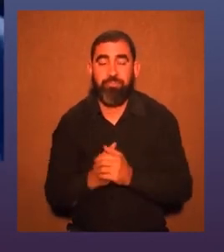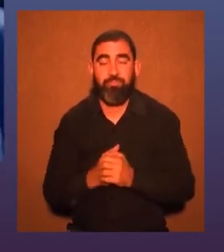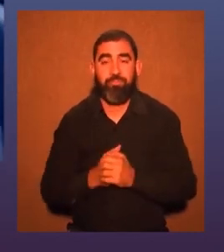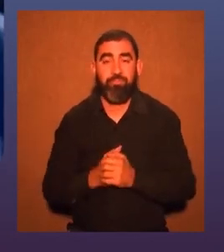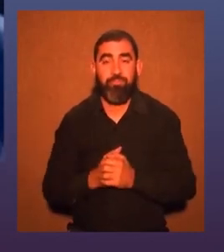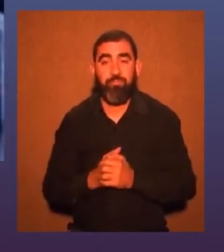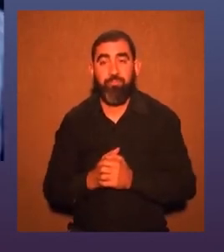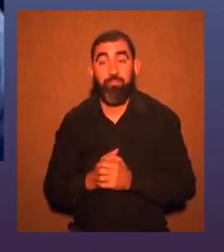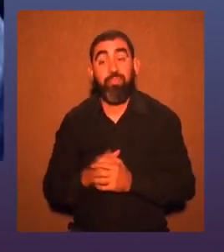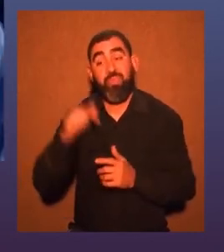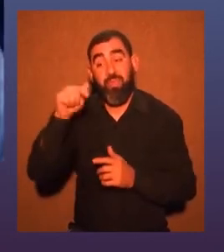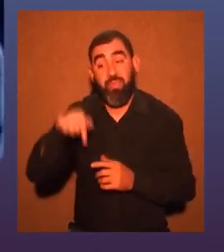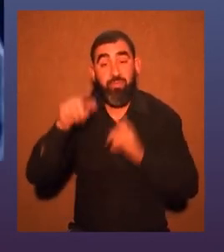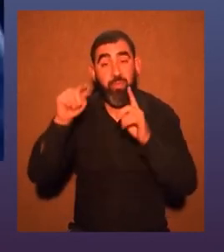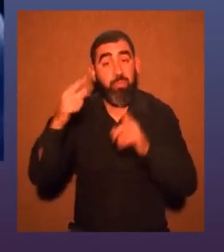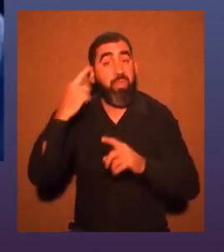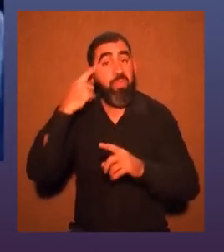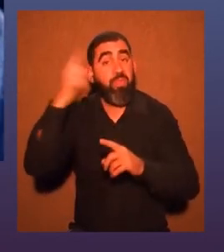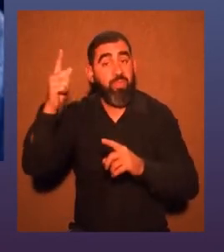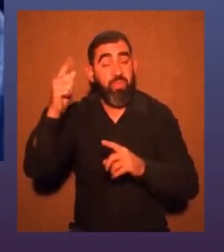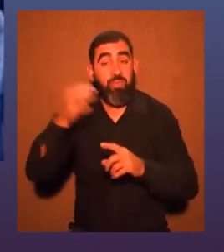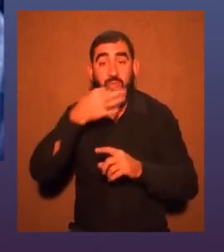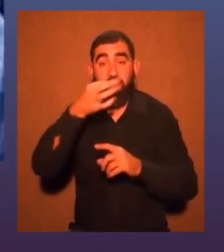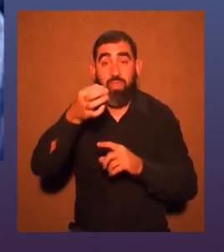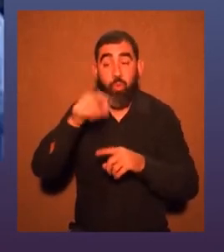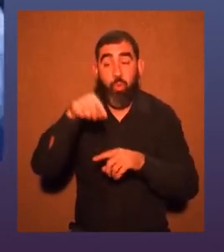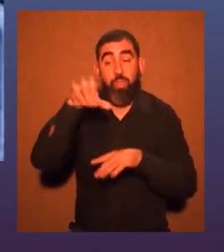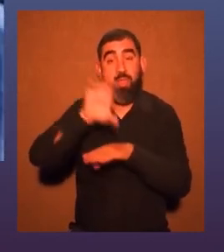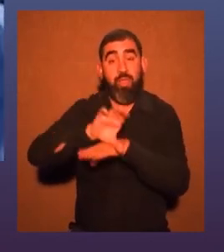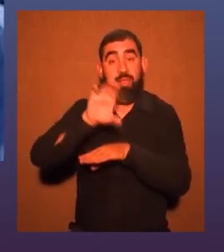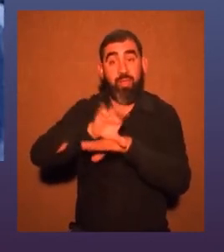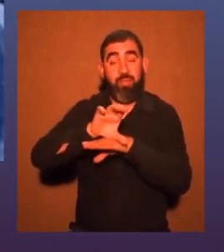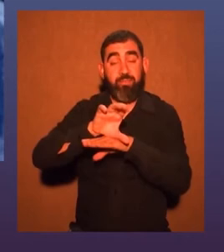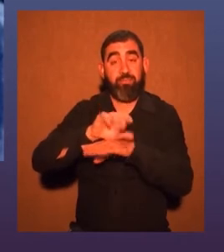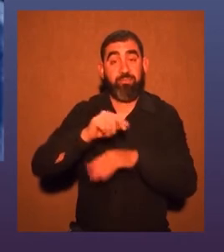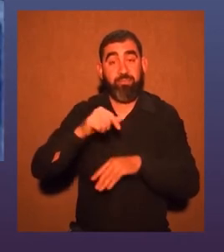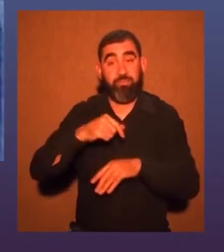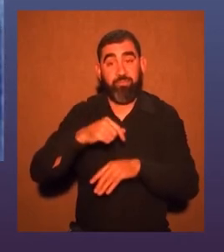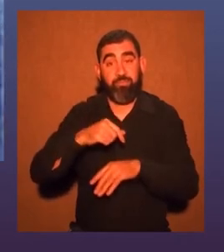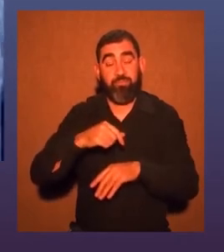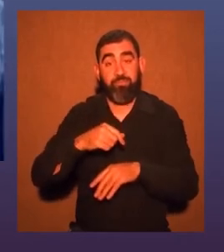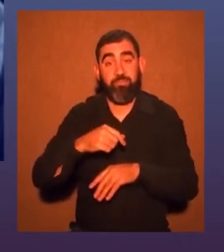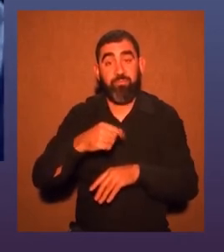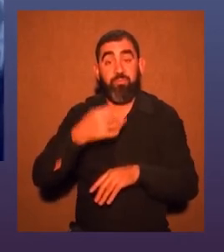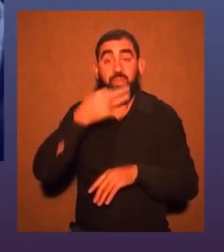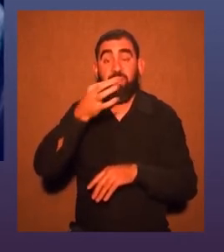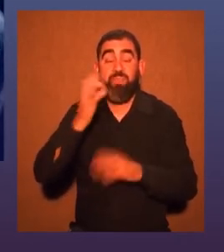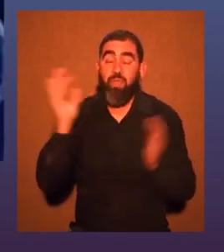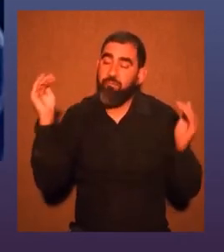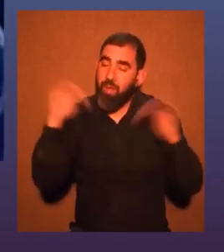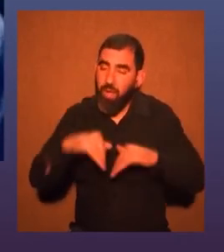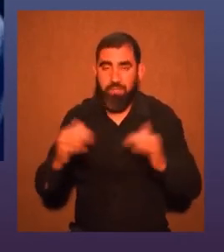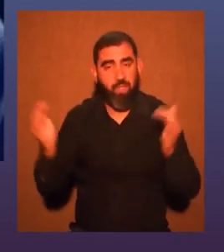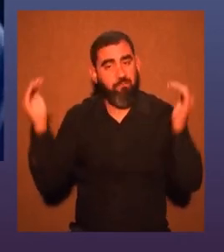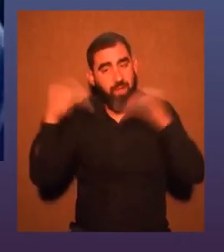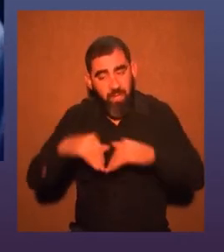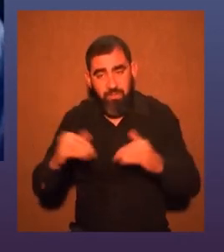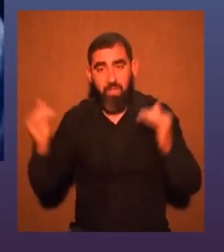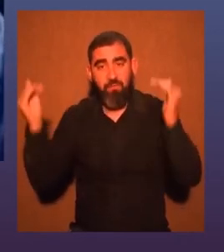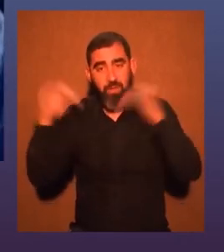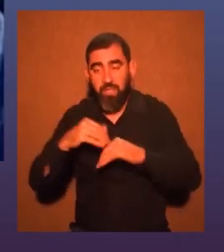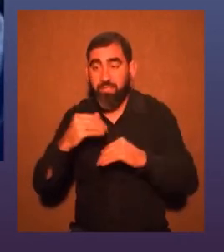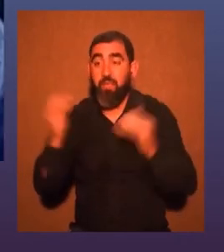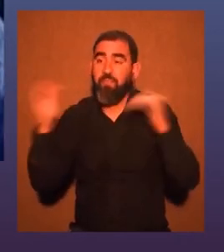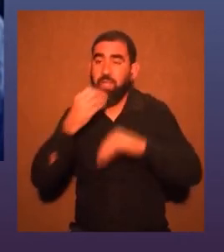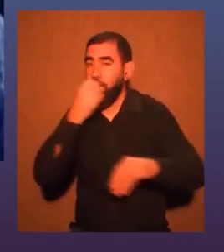también esa es otra de las ideas que mencioné hoy en clase. Se trata de, como dice Beckett, fracasar, fracasar de nuevo, fracasar